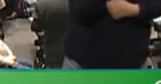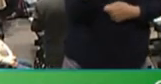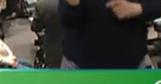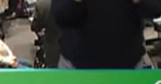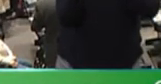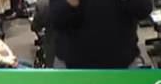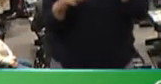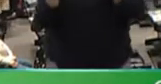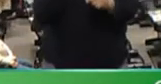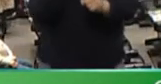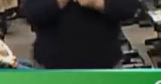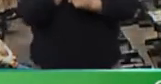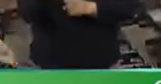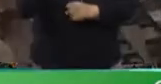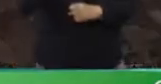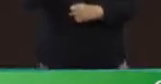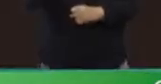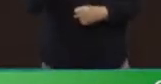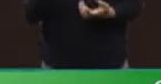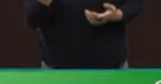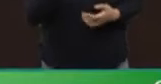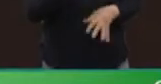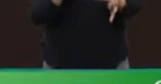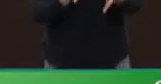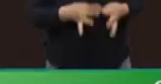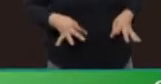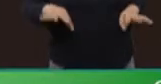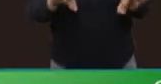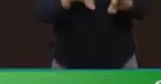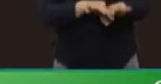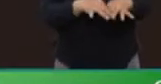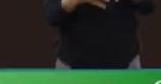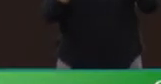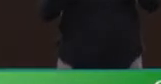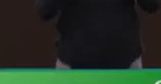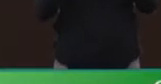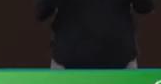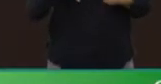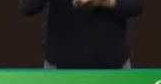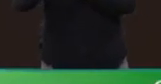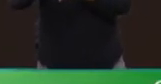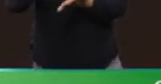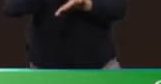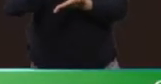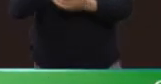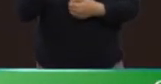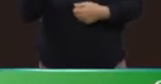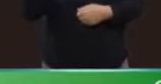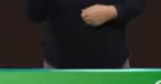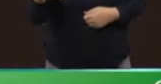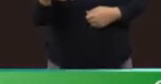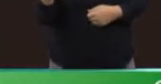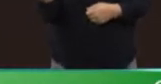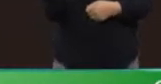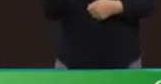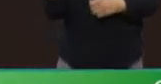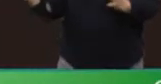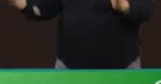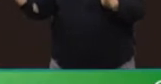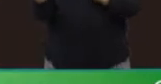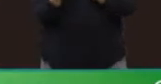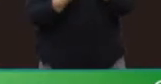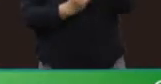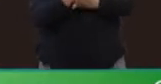especial del Estado de Campeche es importante también que las personas con discapacidad sean elevados a un Rango